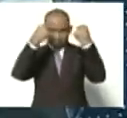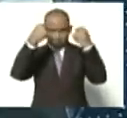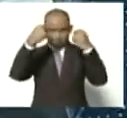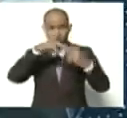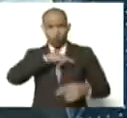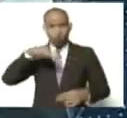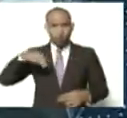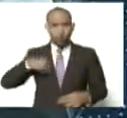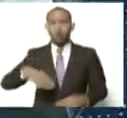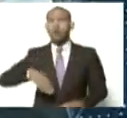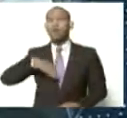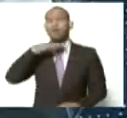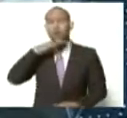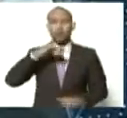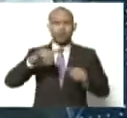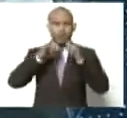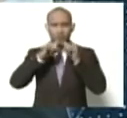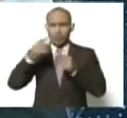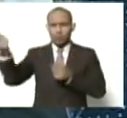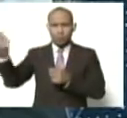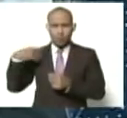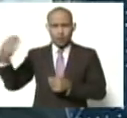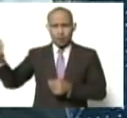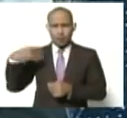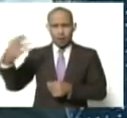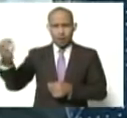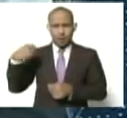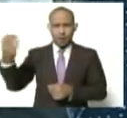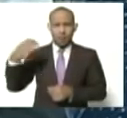que recibimos directamente de su escritorio,